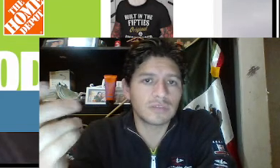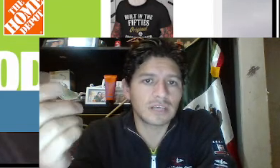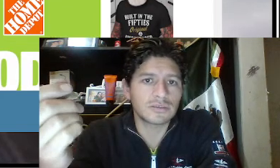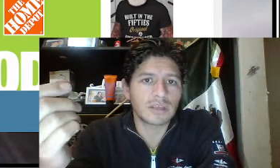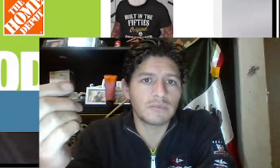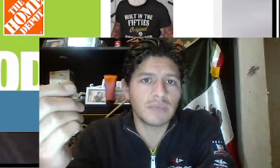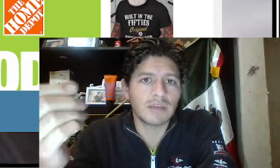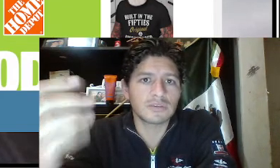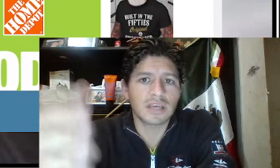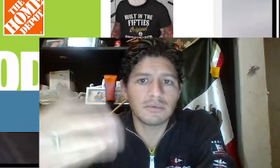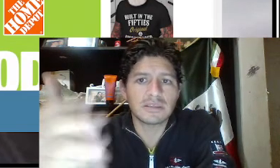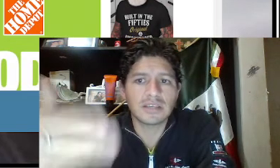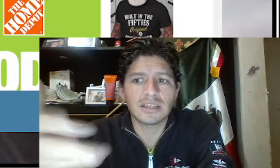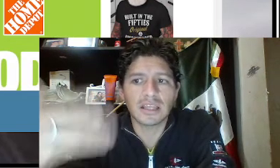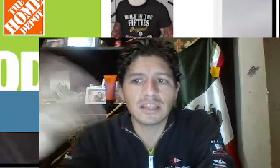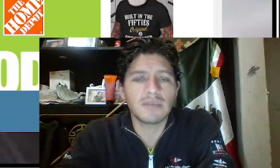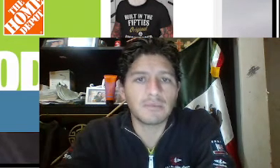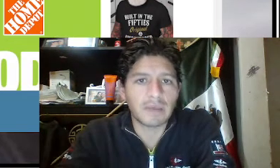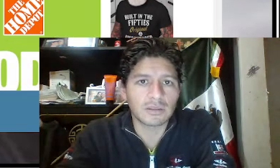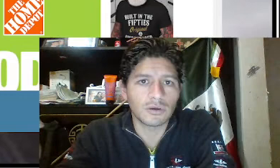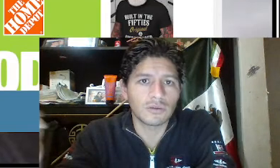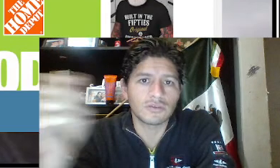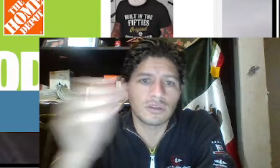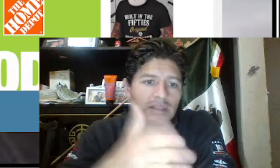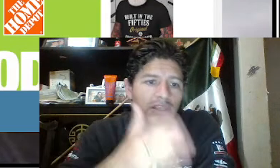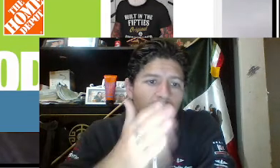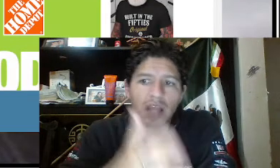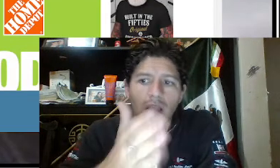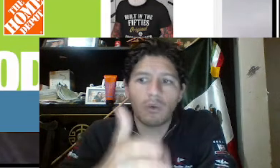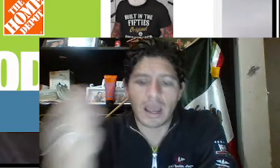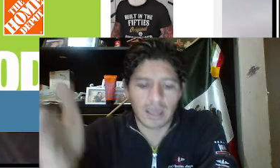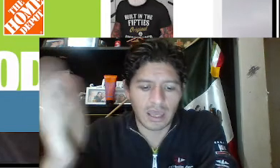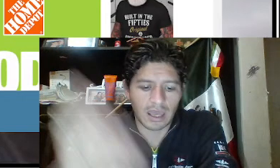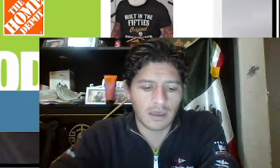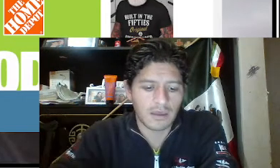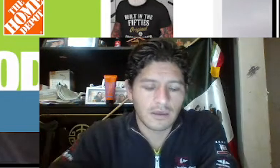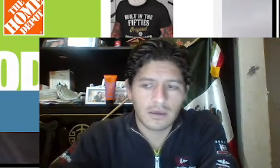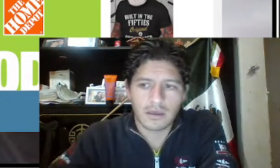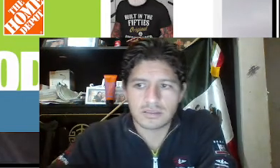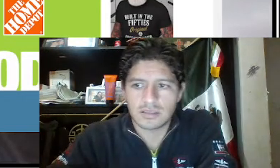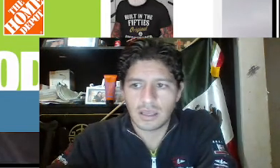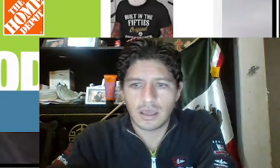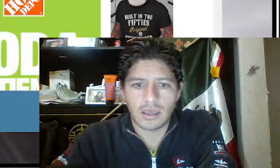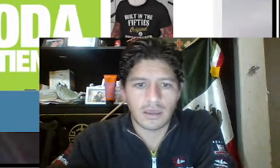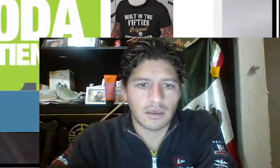cierto contexto también, o sea, debe ser entendible para todos, no debe tener un lenguaje